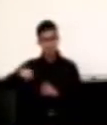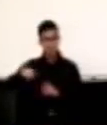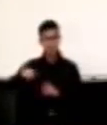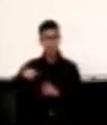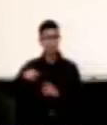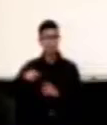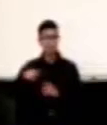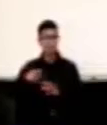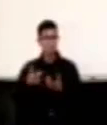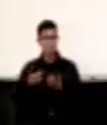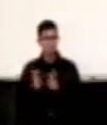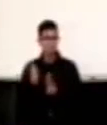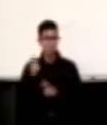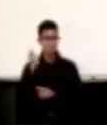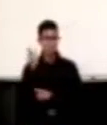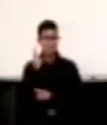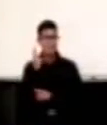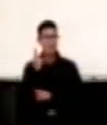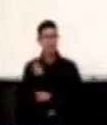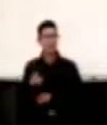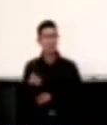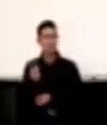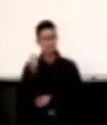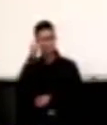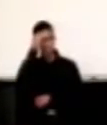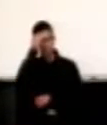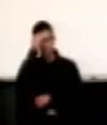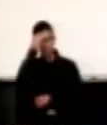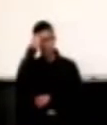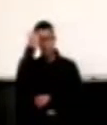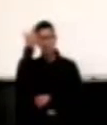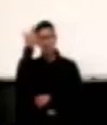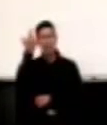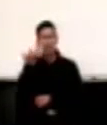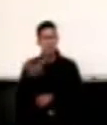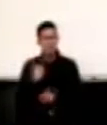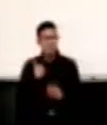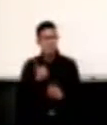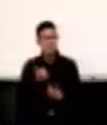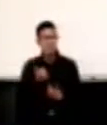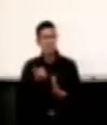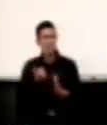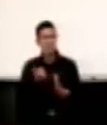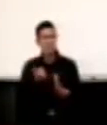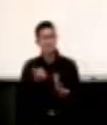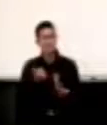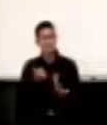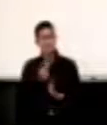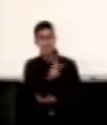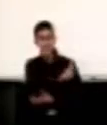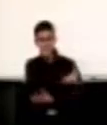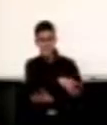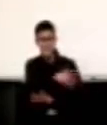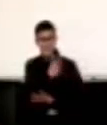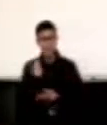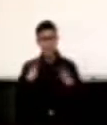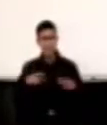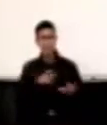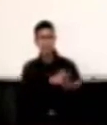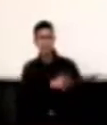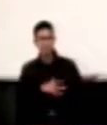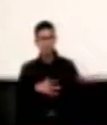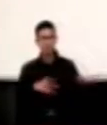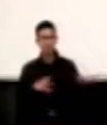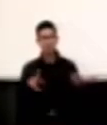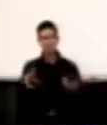términos generales, se den cuenta de que la ciudadanía incluso ya no, quizás ya no quiera militar con